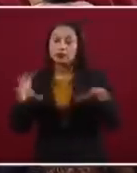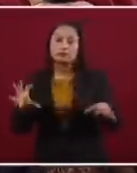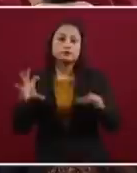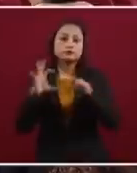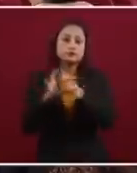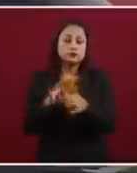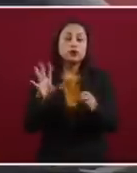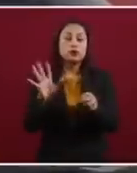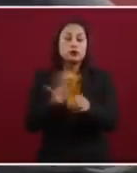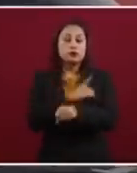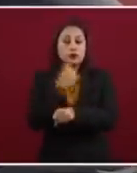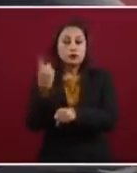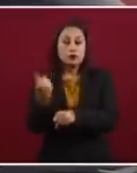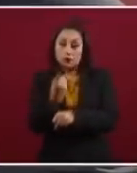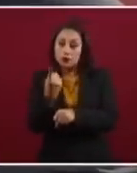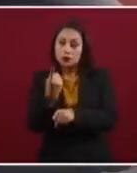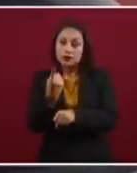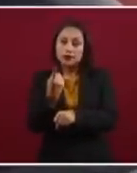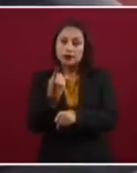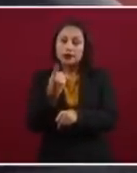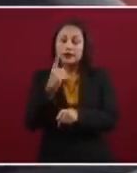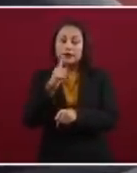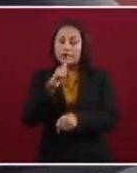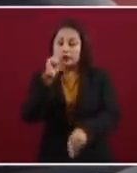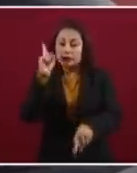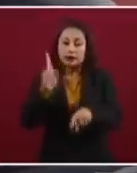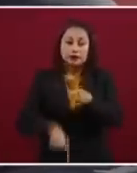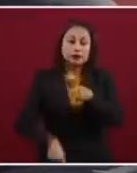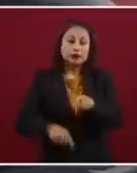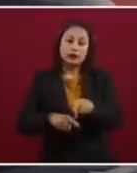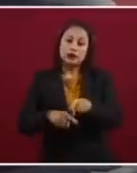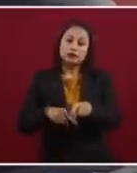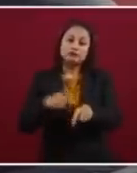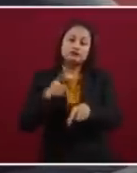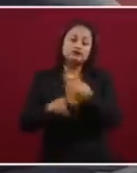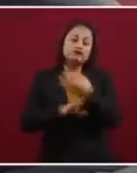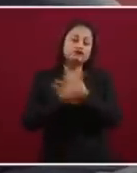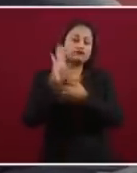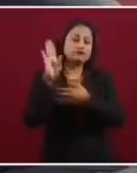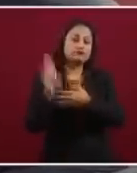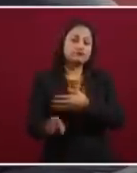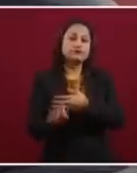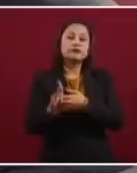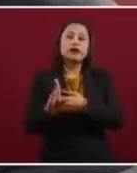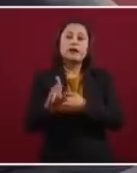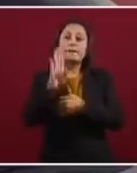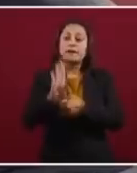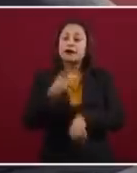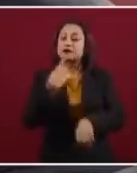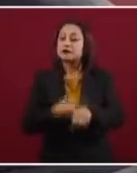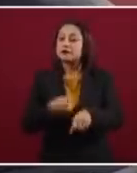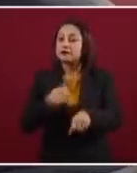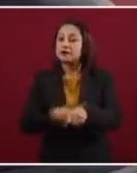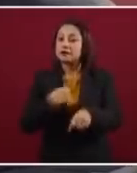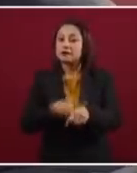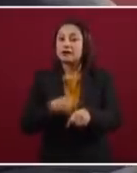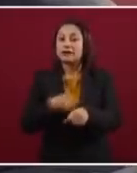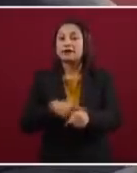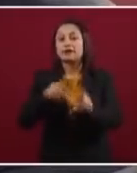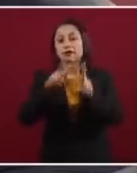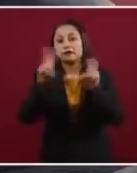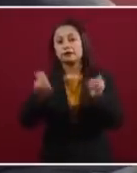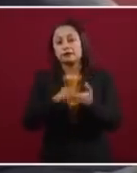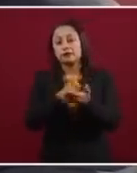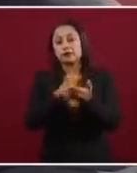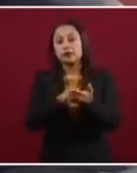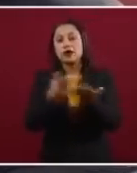de combatir este cáncer de las adicciones de manera integral desde el punto de vista de la oferta le corresponde al